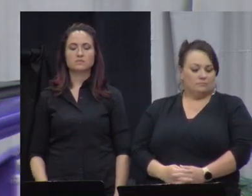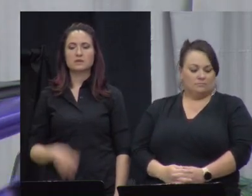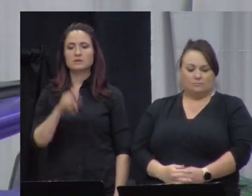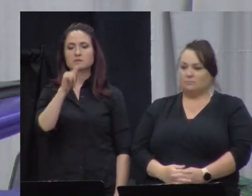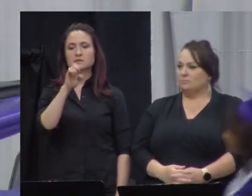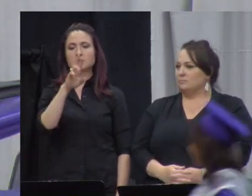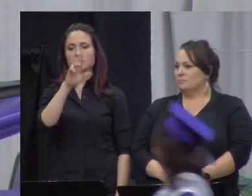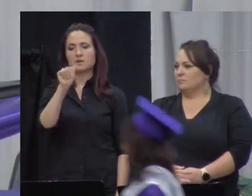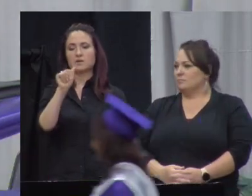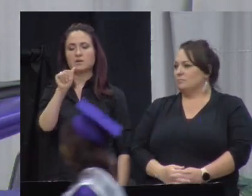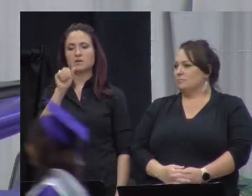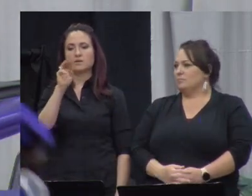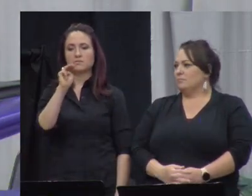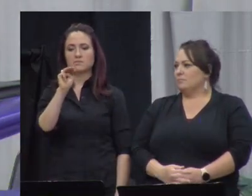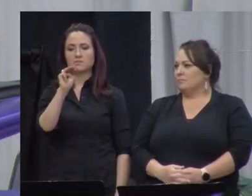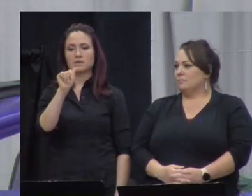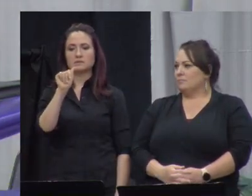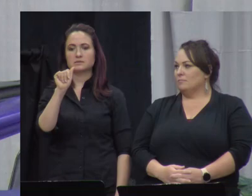Tierra Nastasio.